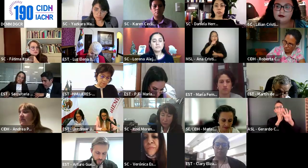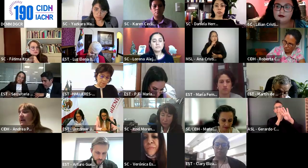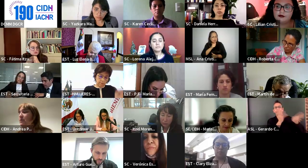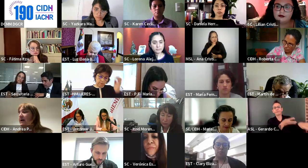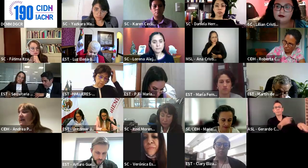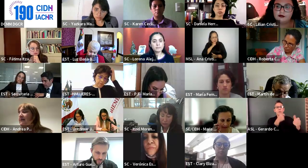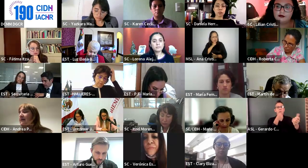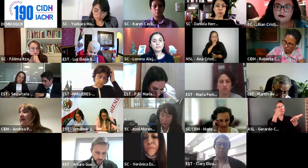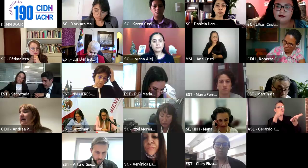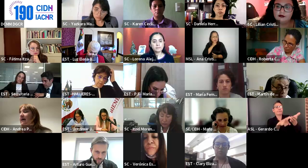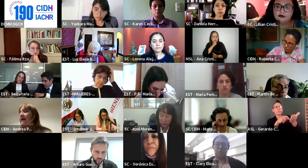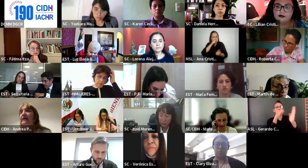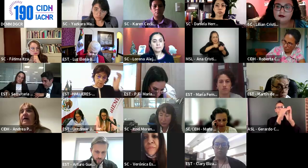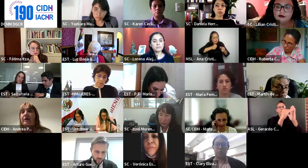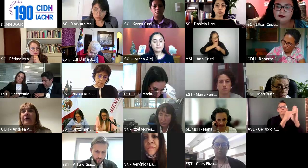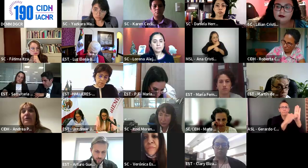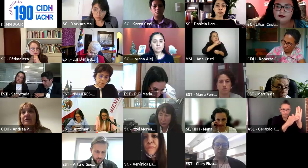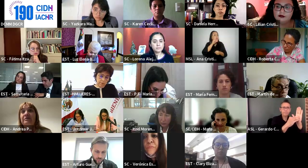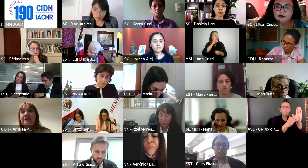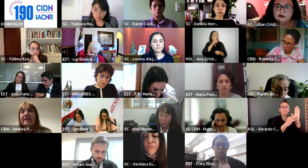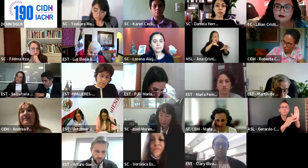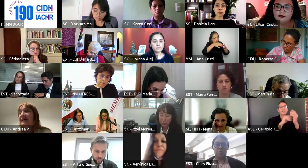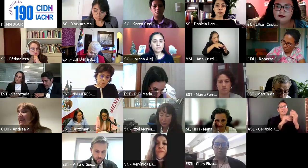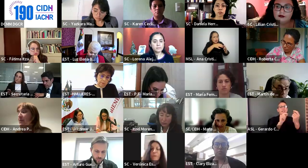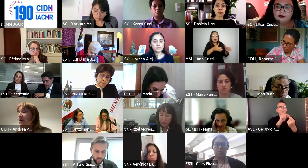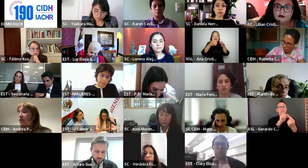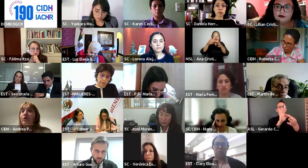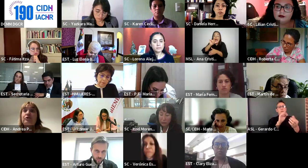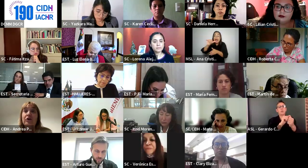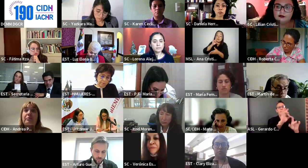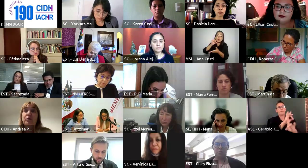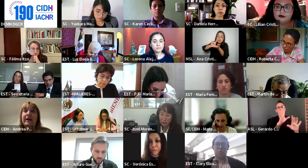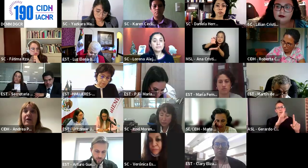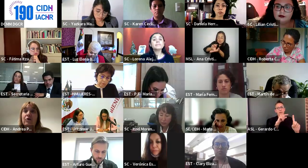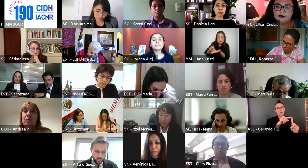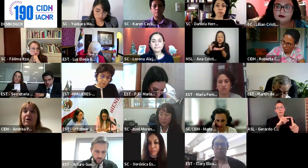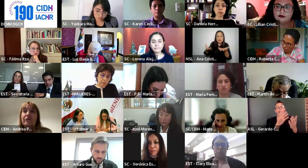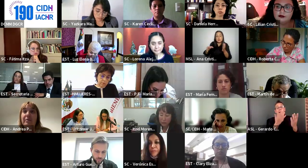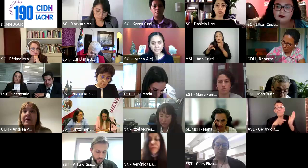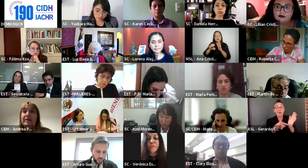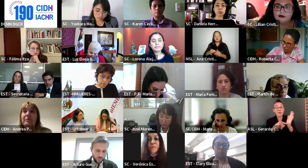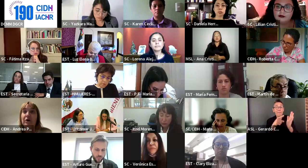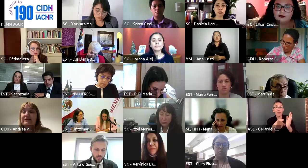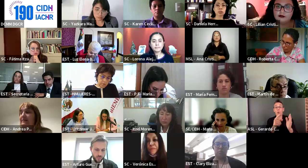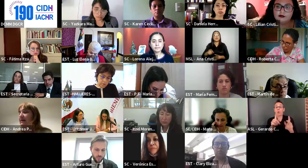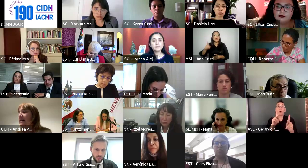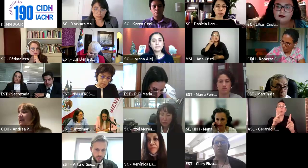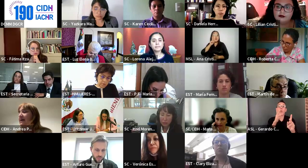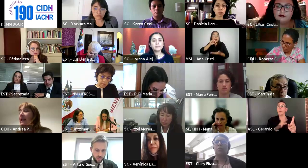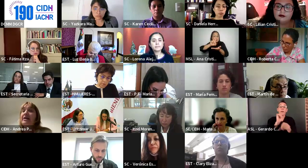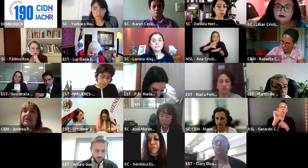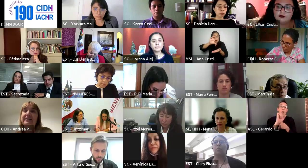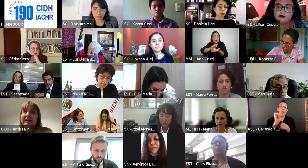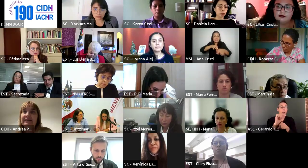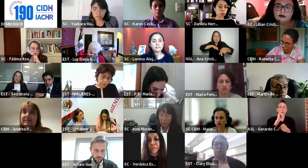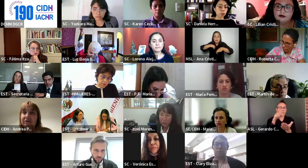violencia contra la mujer, la cuestión del trabajo no remunerado como una forma de violencia,